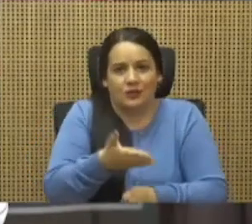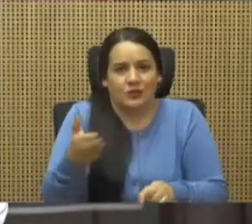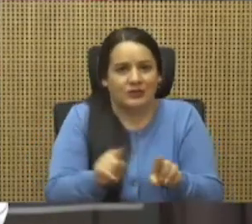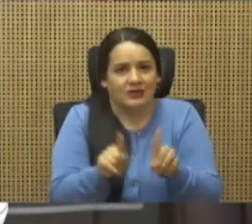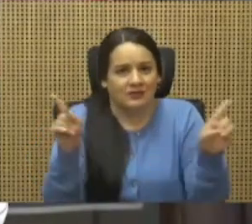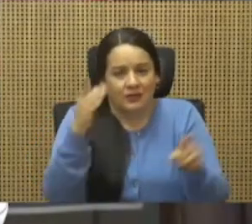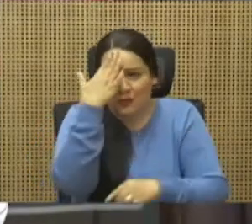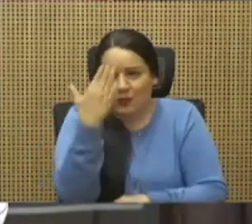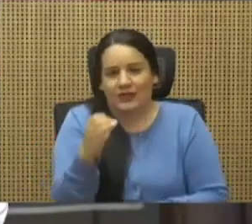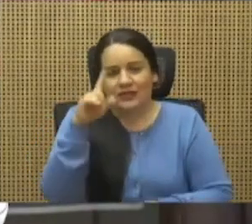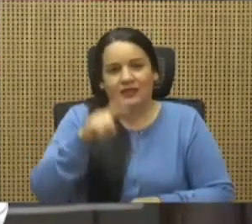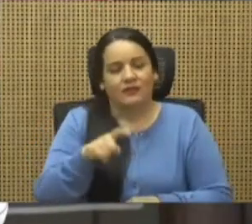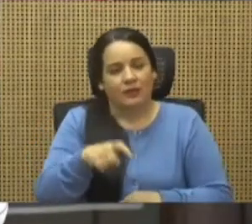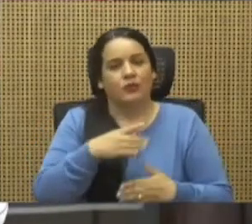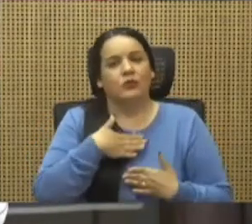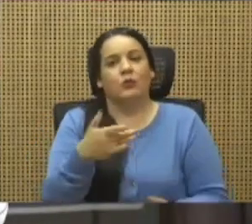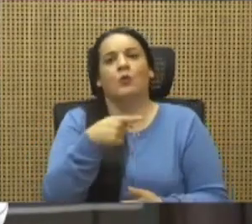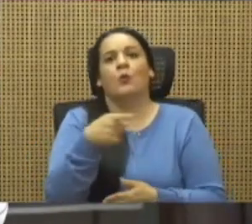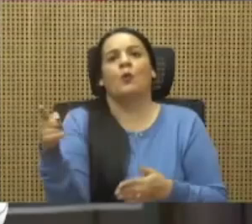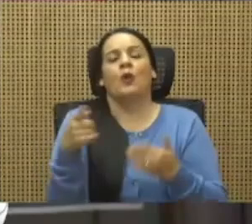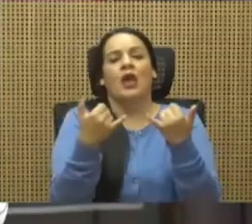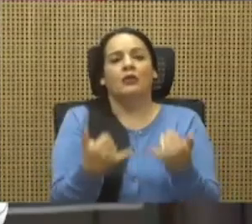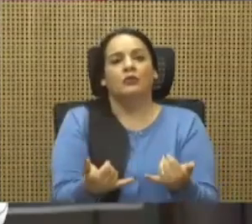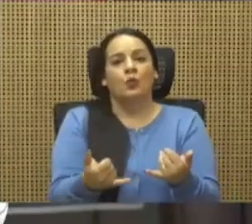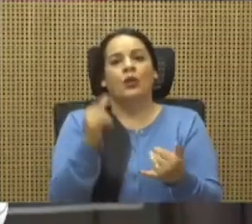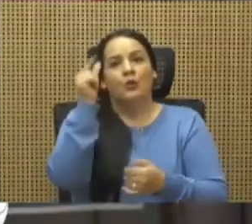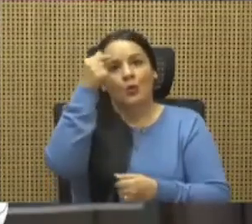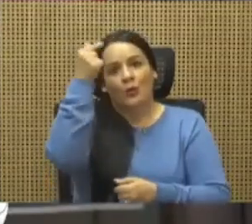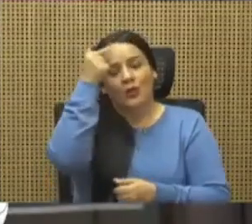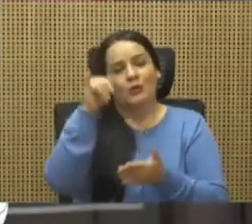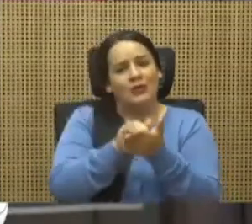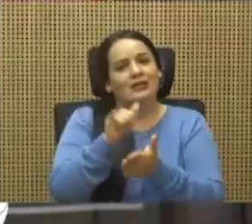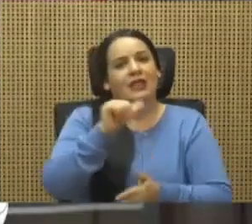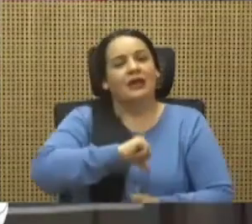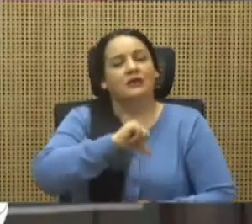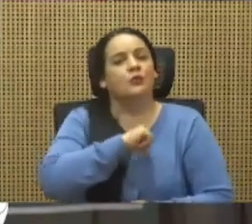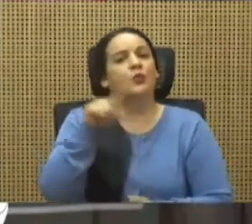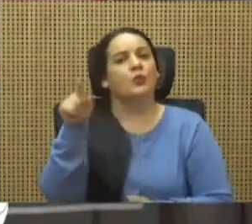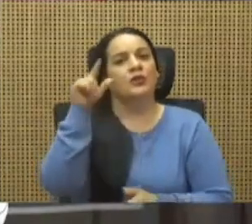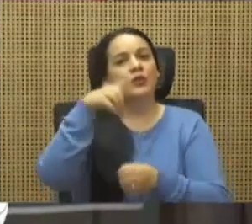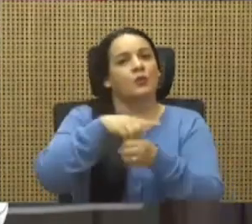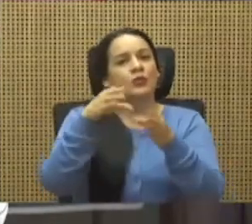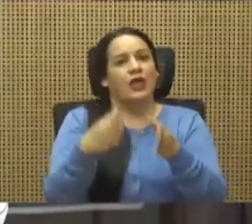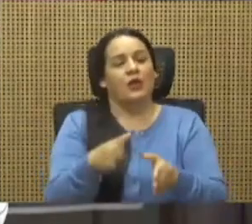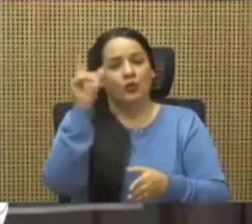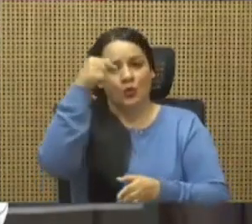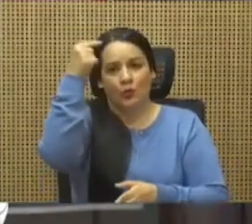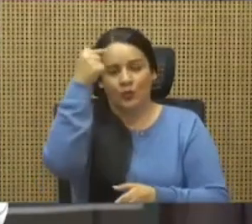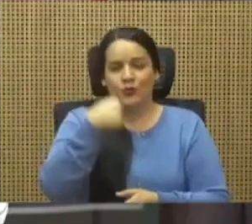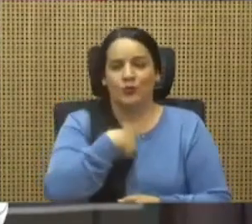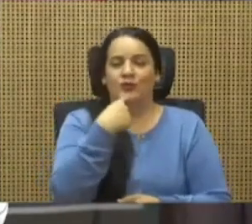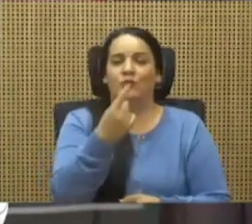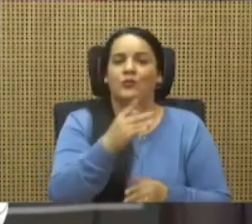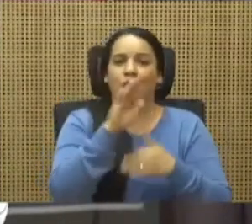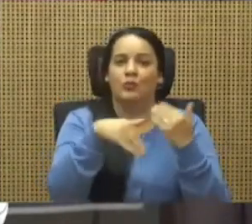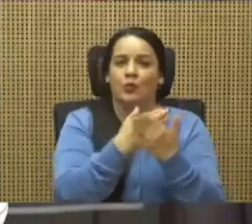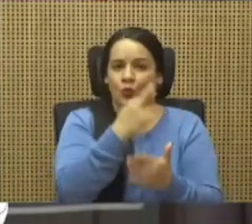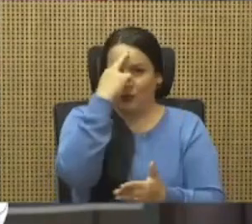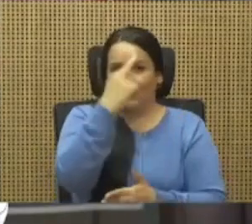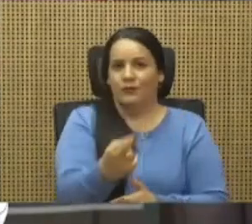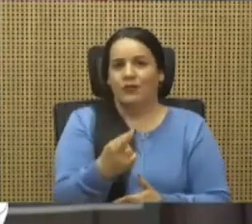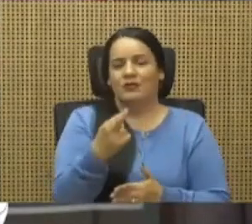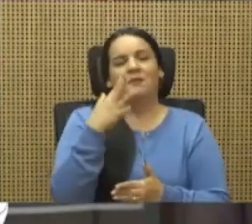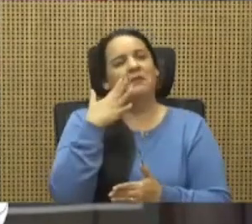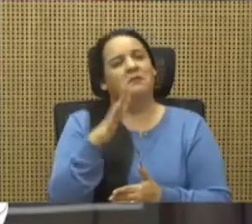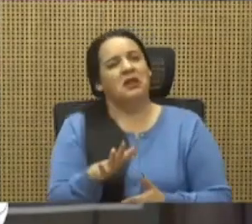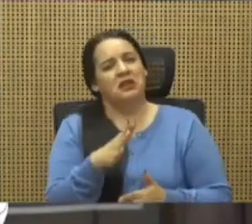qué tendríamos que ser complacientes con el actual gobierno? Esa actitud de los diputados del gobierno, se los digo con todo respeto, me parece